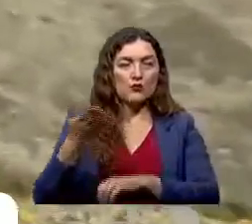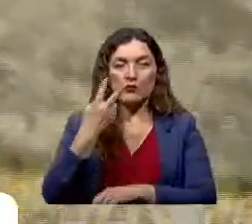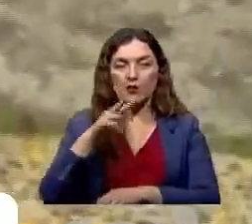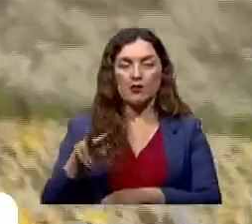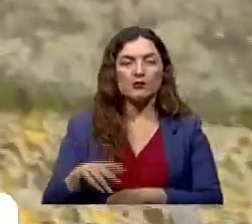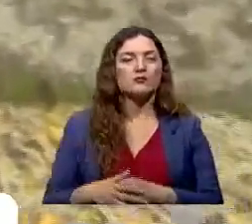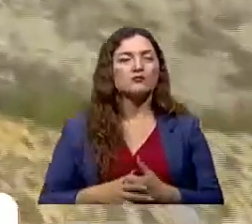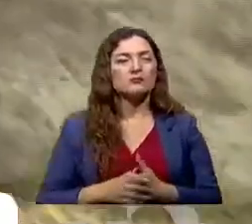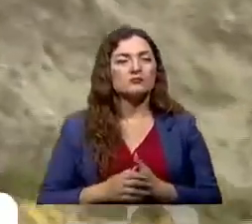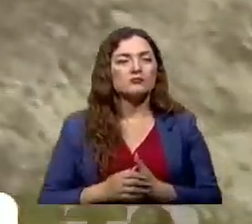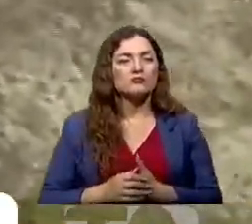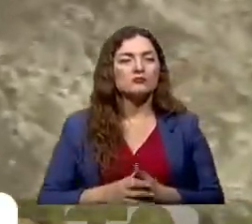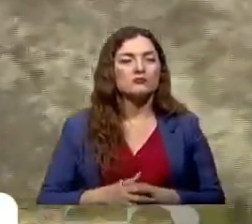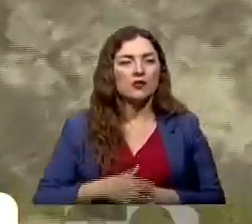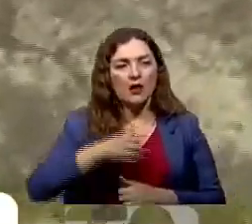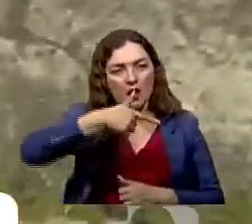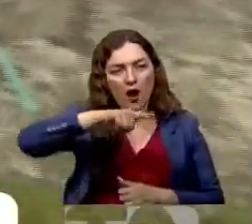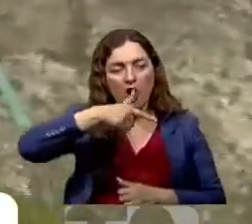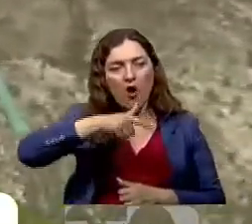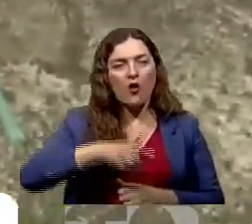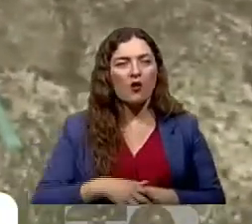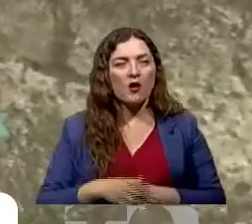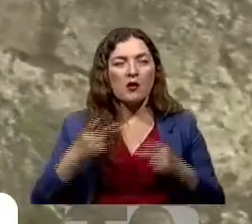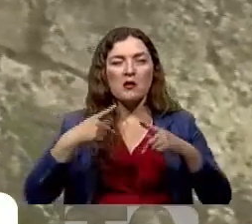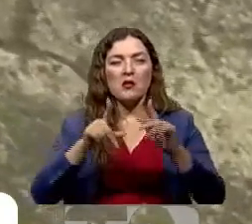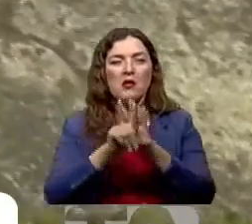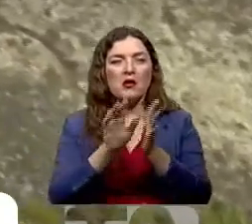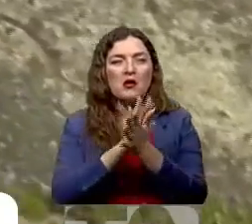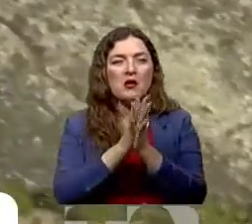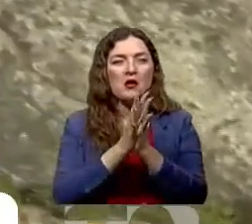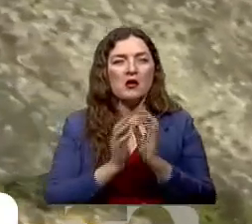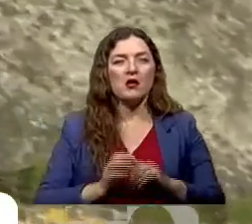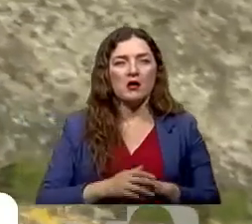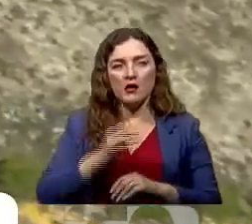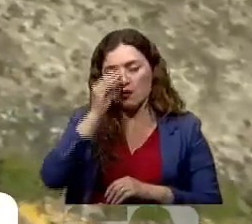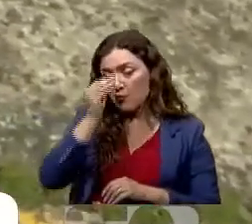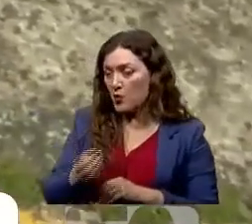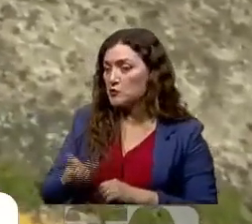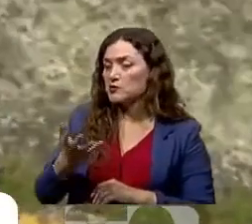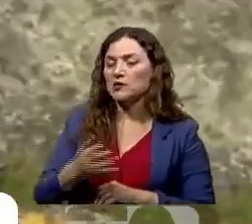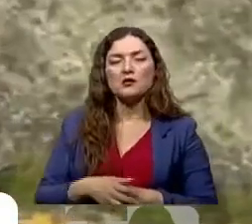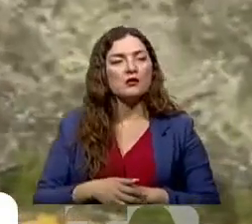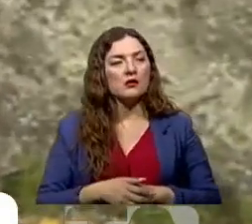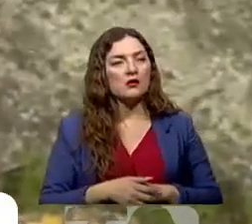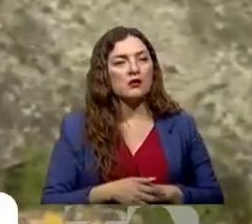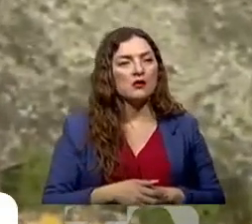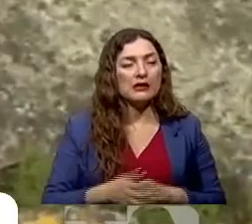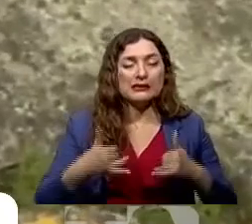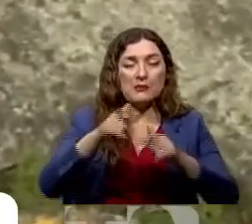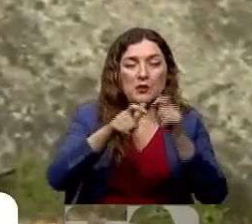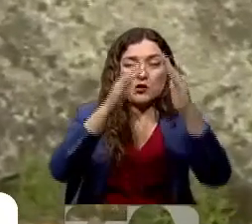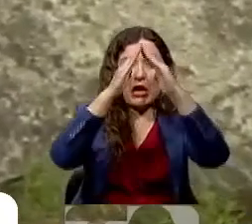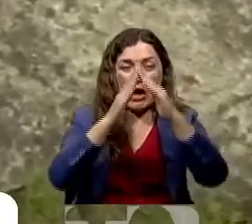y también el tema del alcohol que no tiene un registro sanitario. Mi señor, muy buenos días. Bueno, de cierta forma vemos que siguen sacando a la gente de